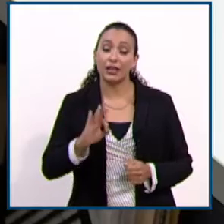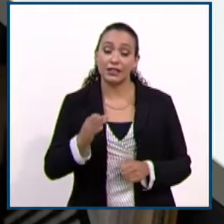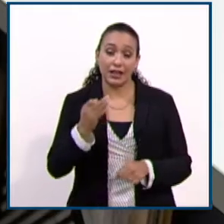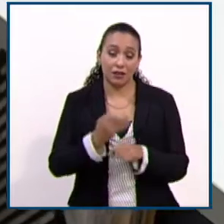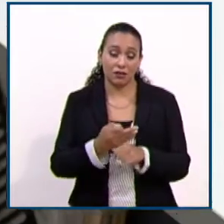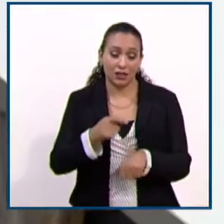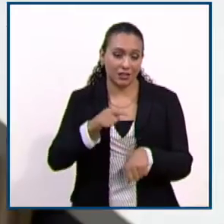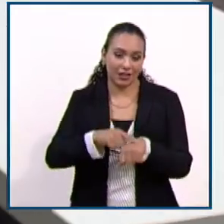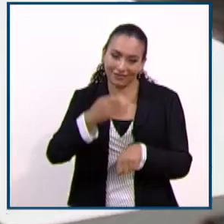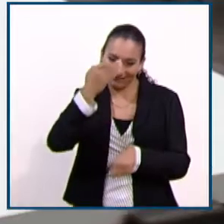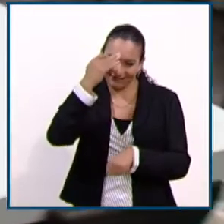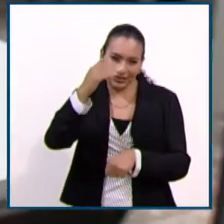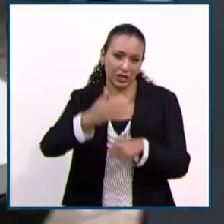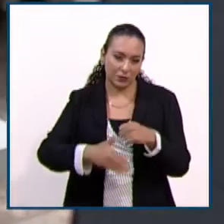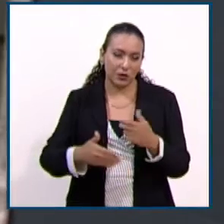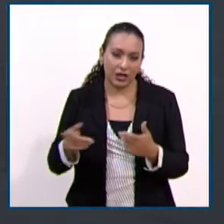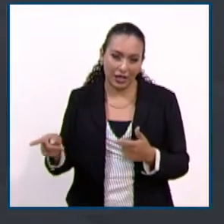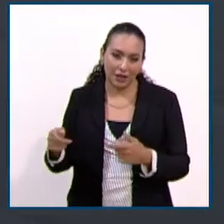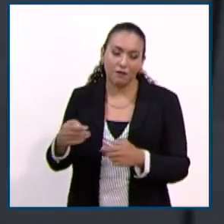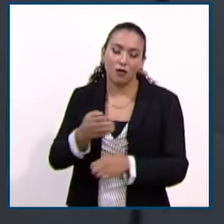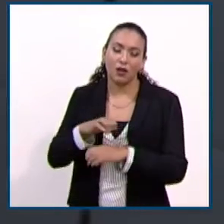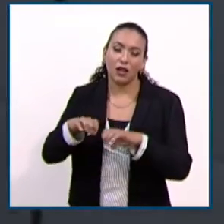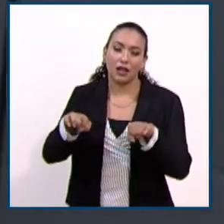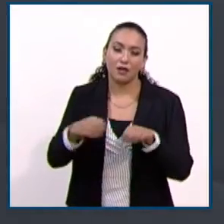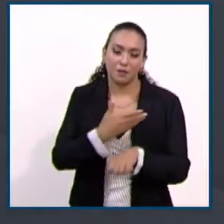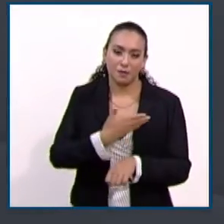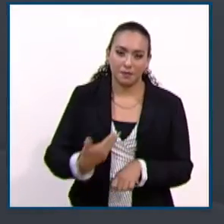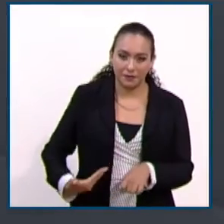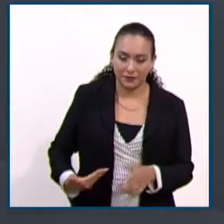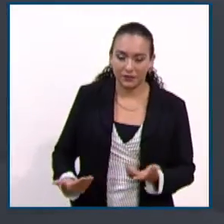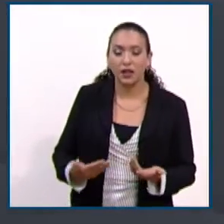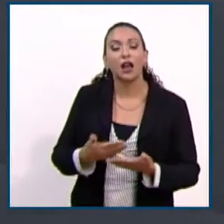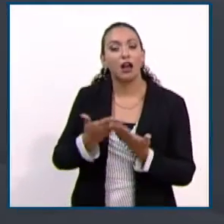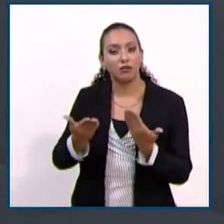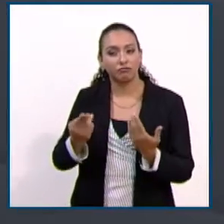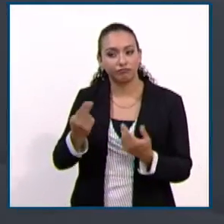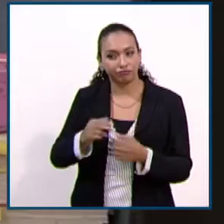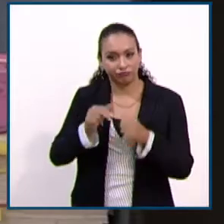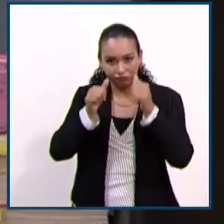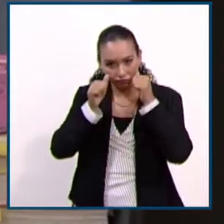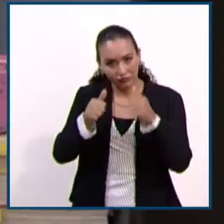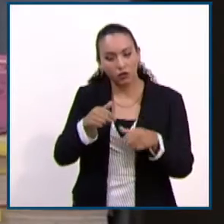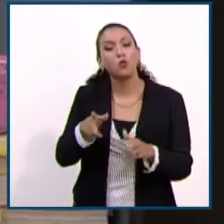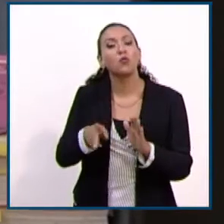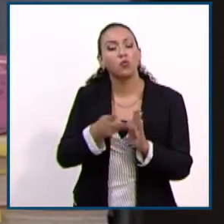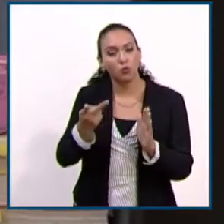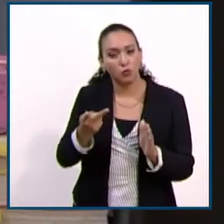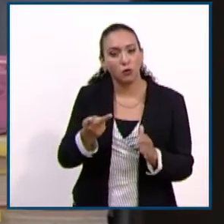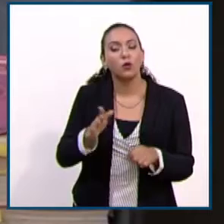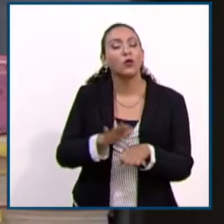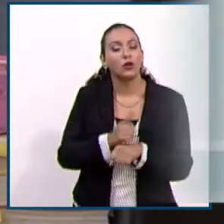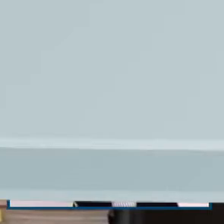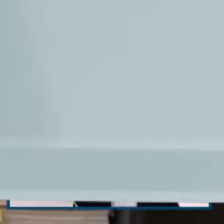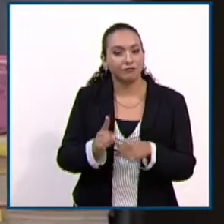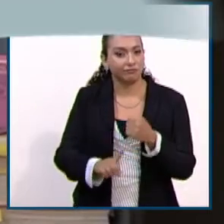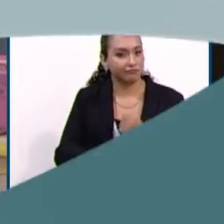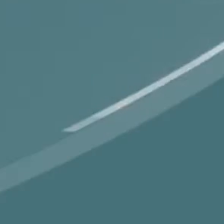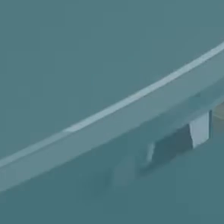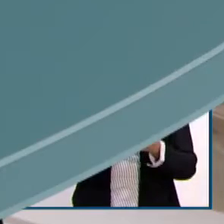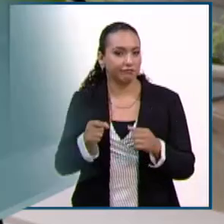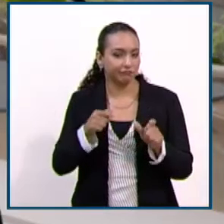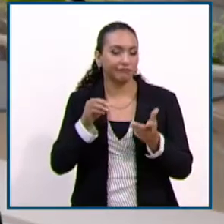legislativo, habrá que estar muy pendientes de los mismos, porque el riesgo está latente.